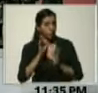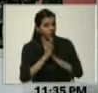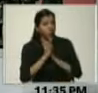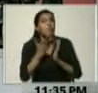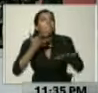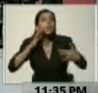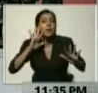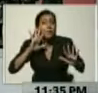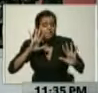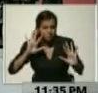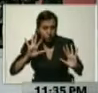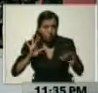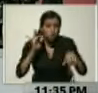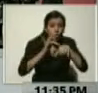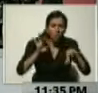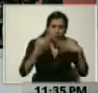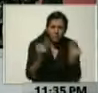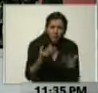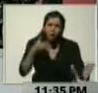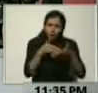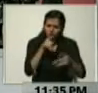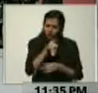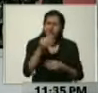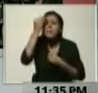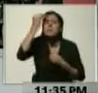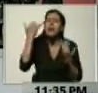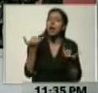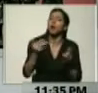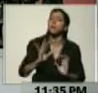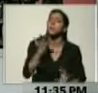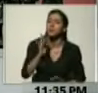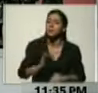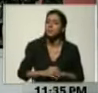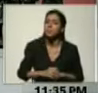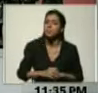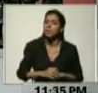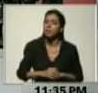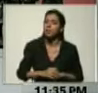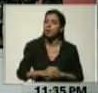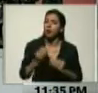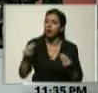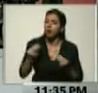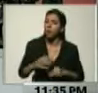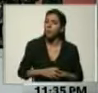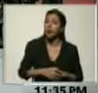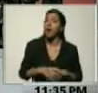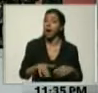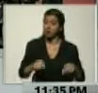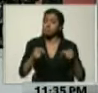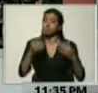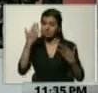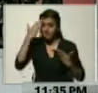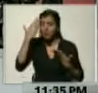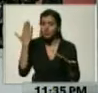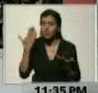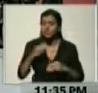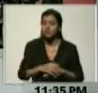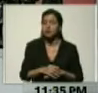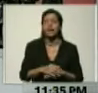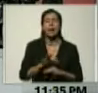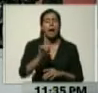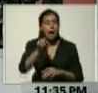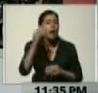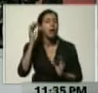a él, ¿qué pensaría? ¿Con qué vara está ya midiendo? Por cierto, Miquel,